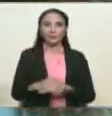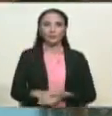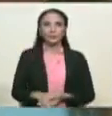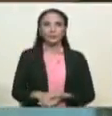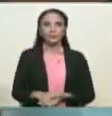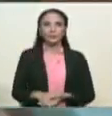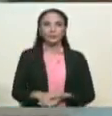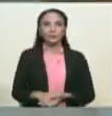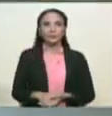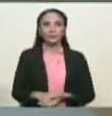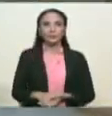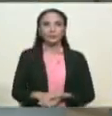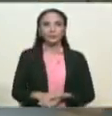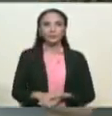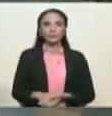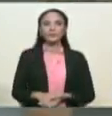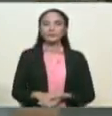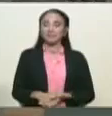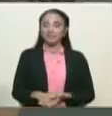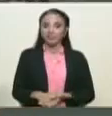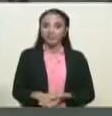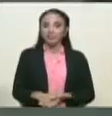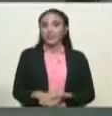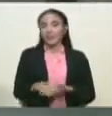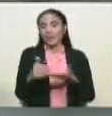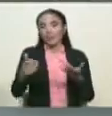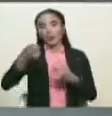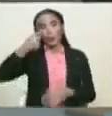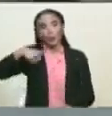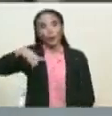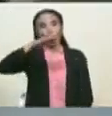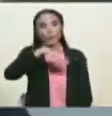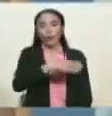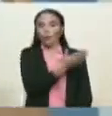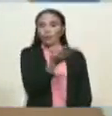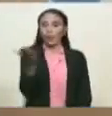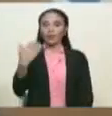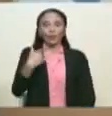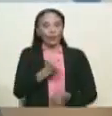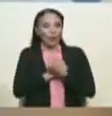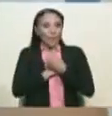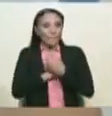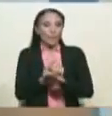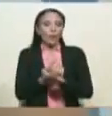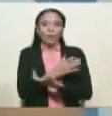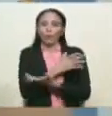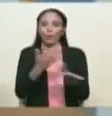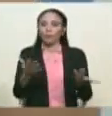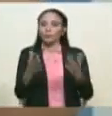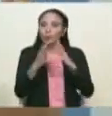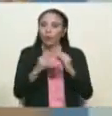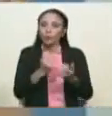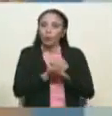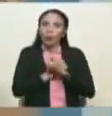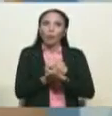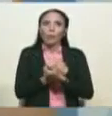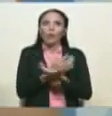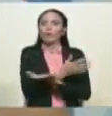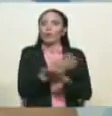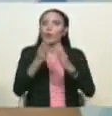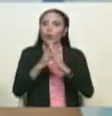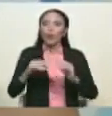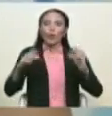Gracias, presidente. Bueno, comandante presidente y pueblo venezolano, con mucho amor, con mucho cariño, vamos a seguir